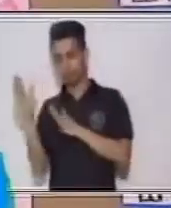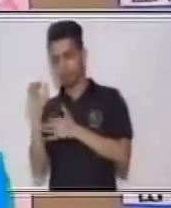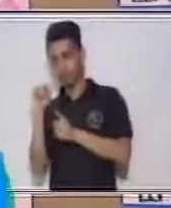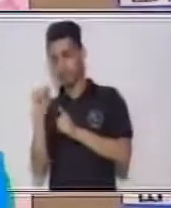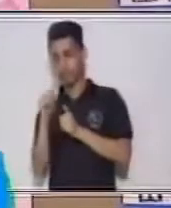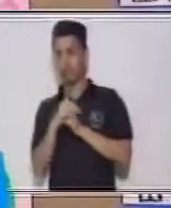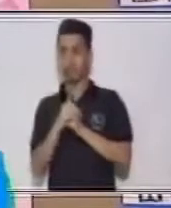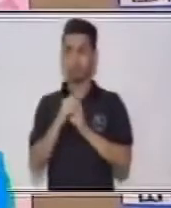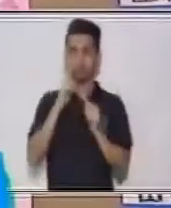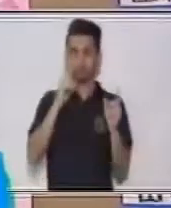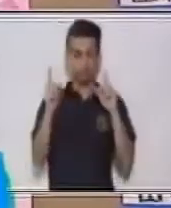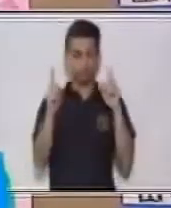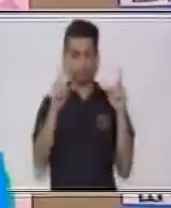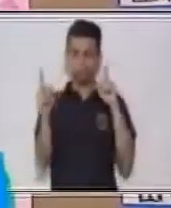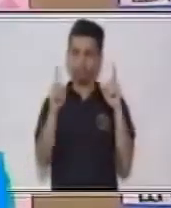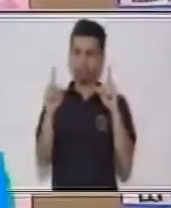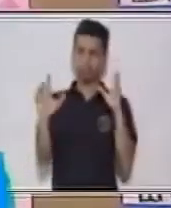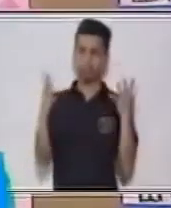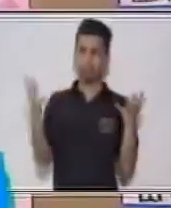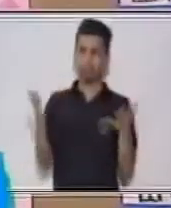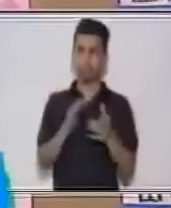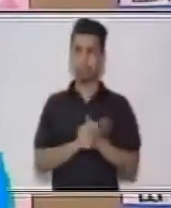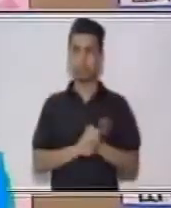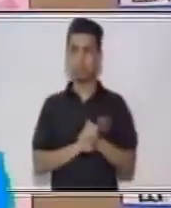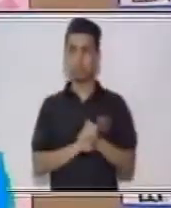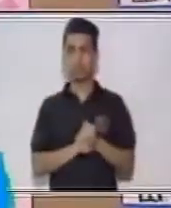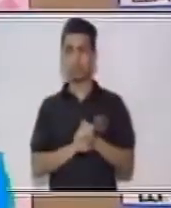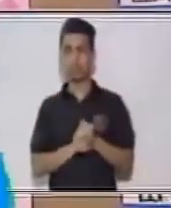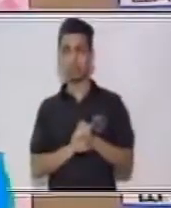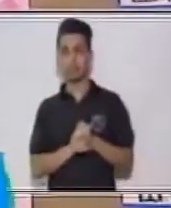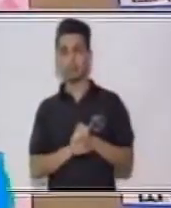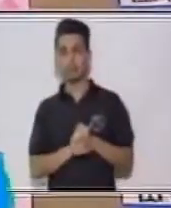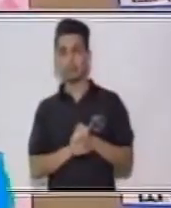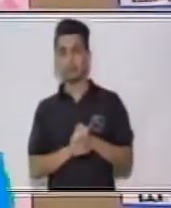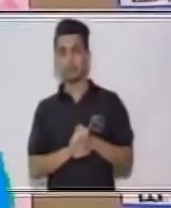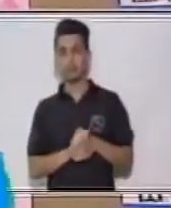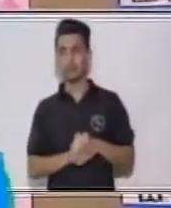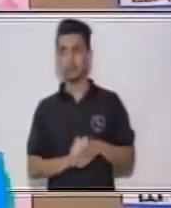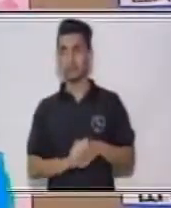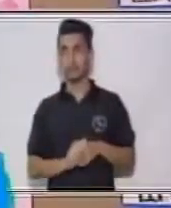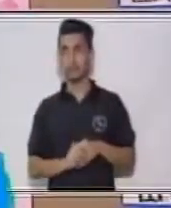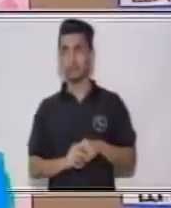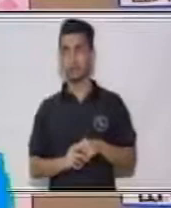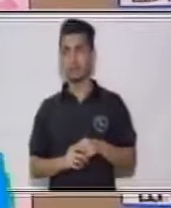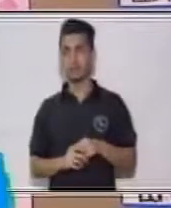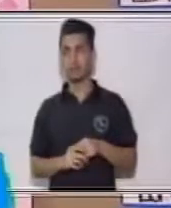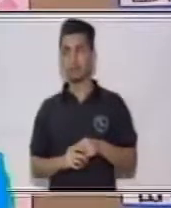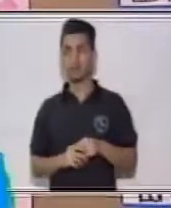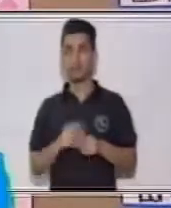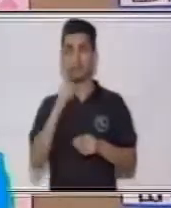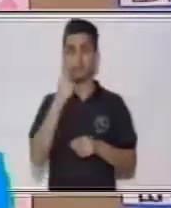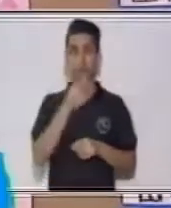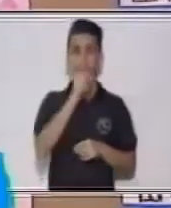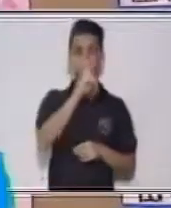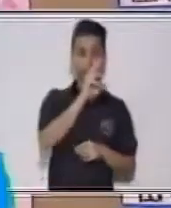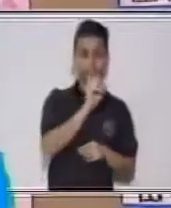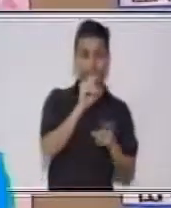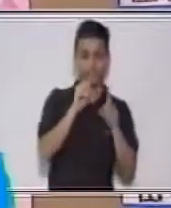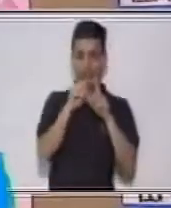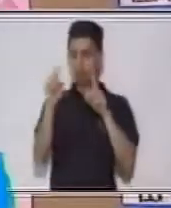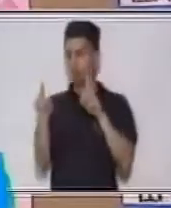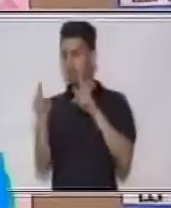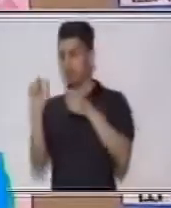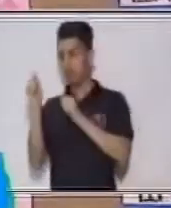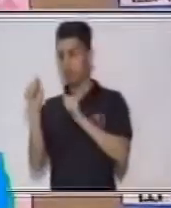entre estos dos entre estos dos qué número creen que abril qué número podríamos encontrar